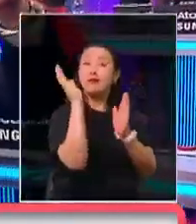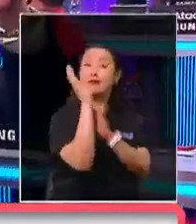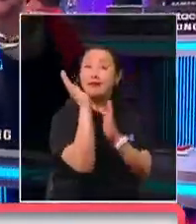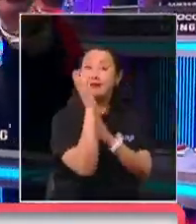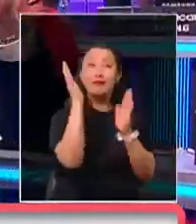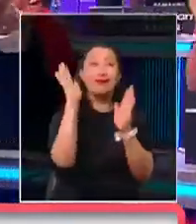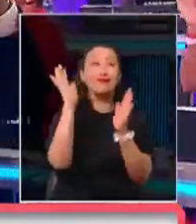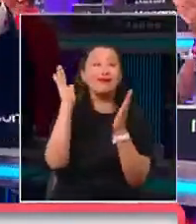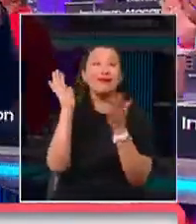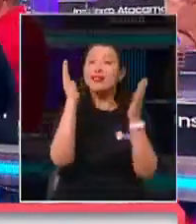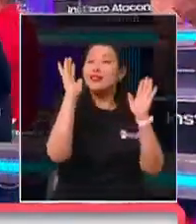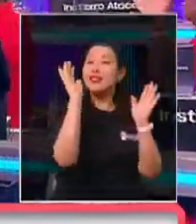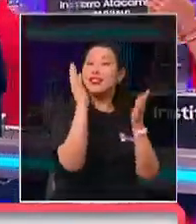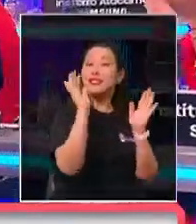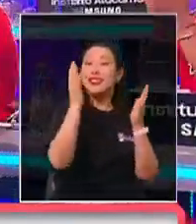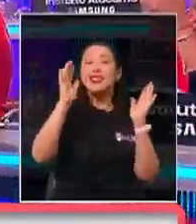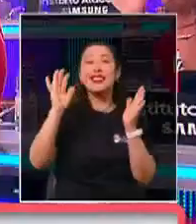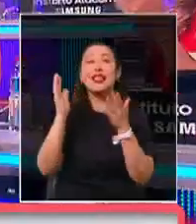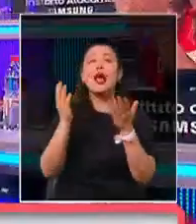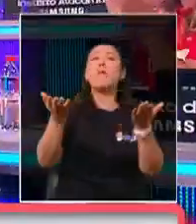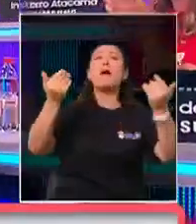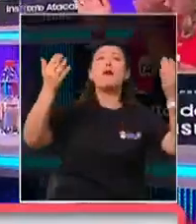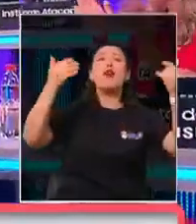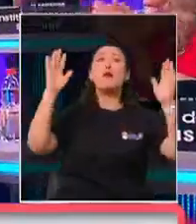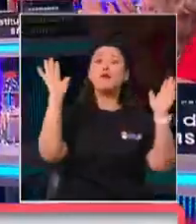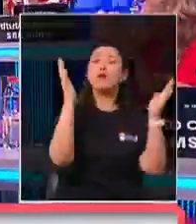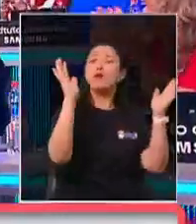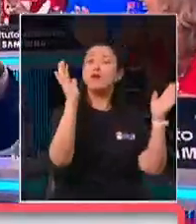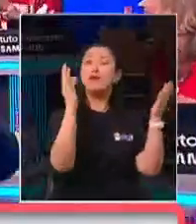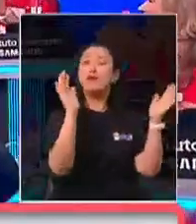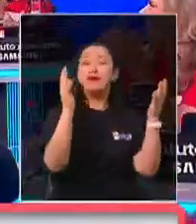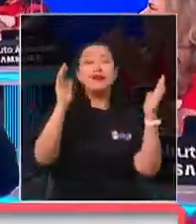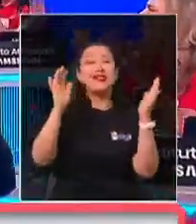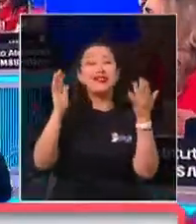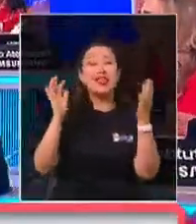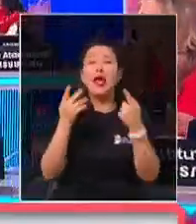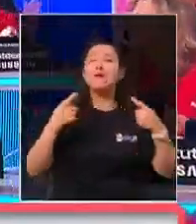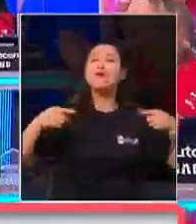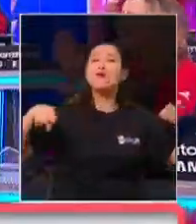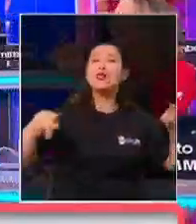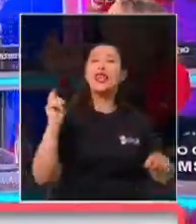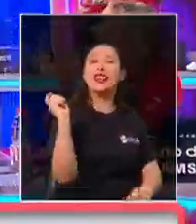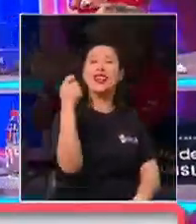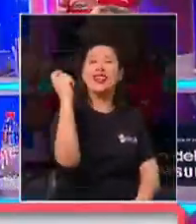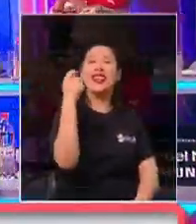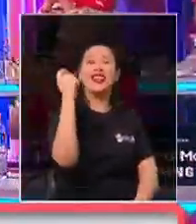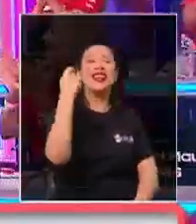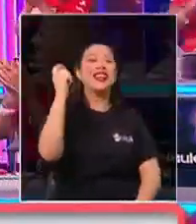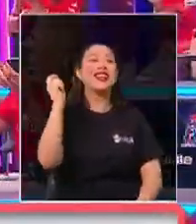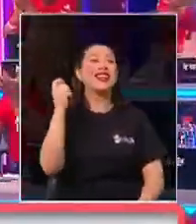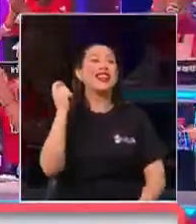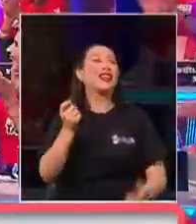¡Ey! ¡Vamos, vamos, vamos! ¡Escucha!